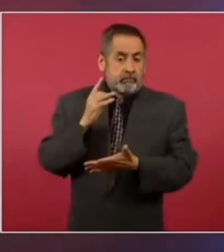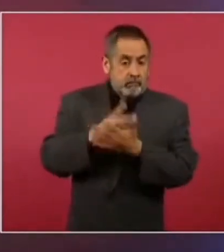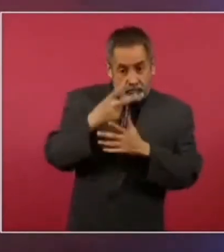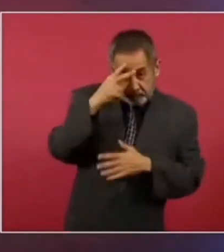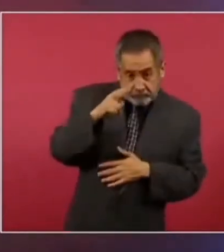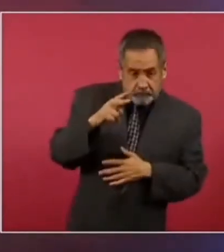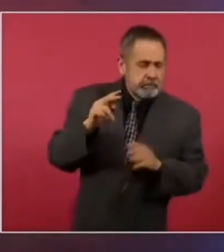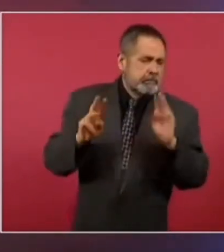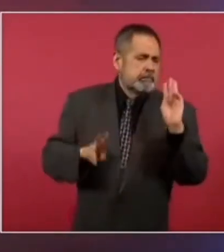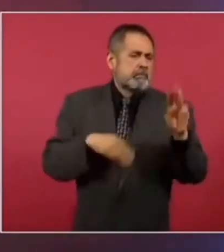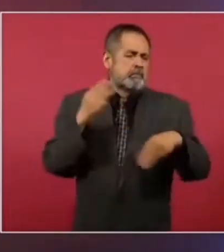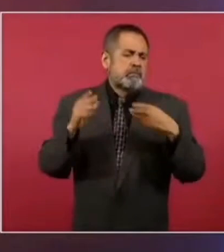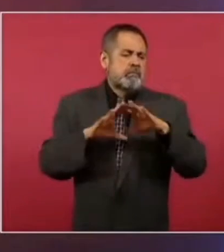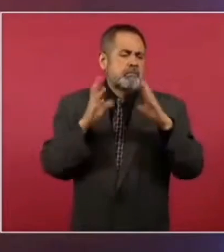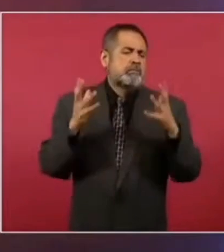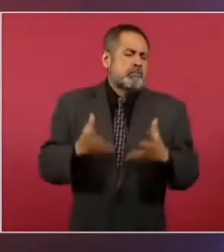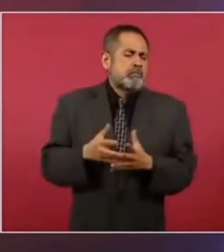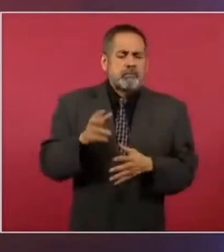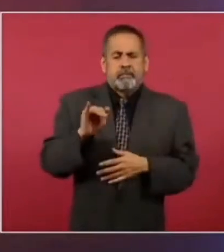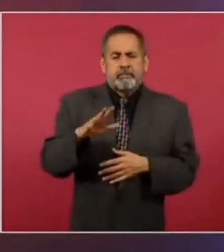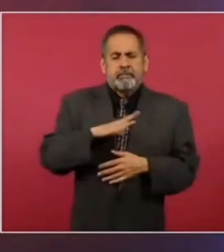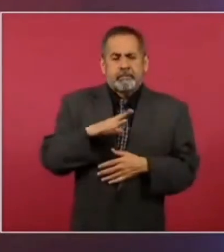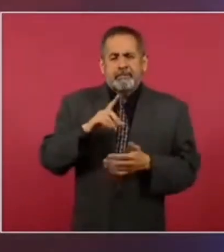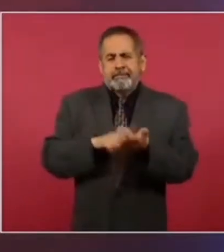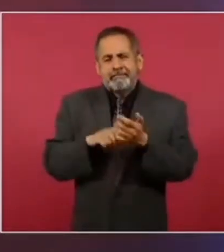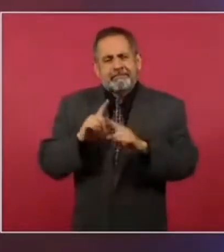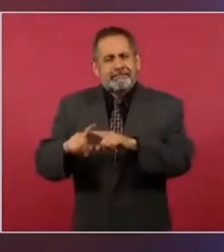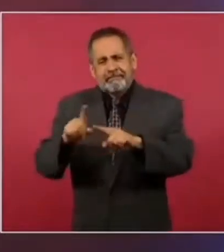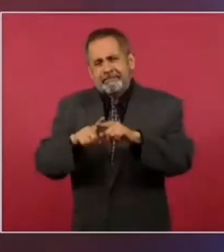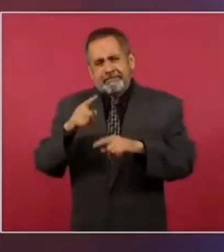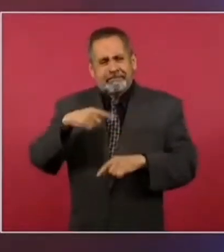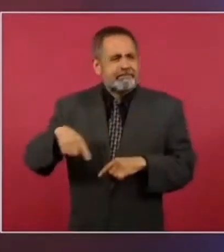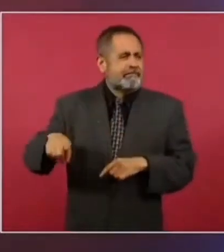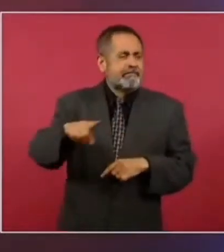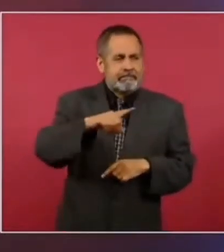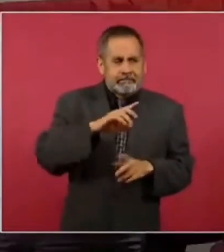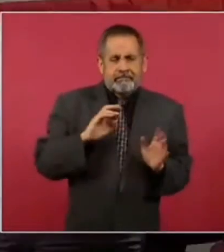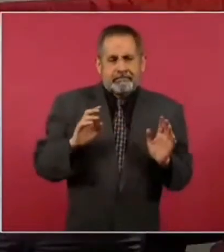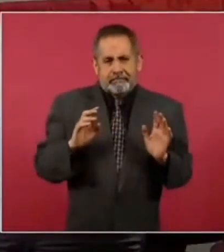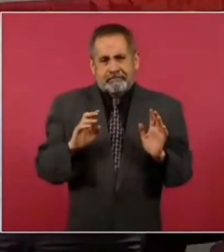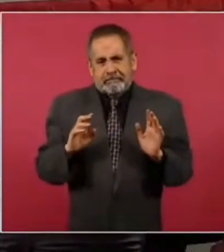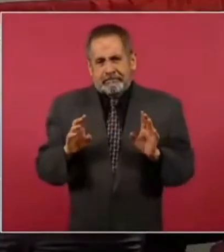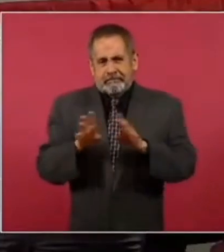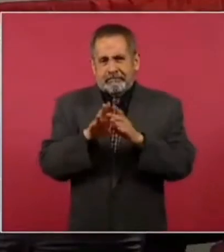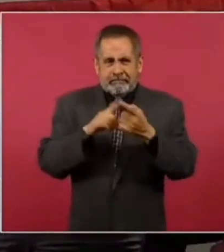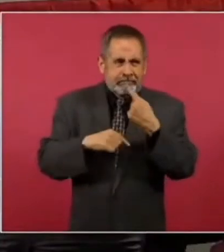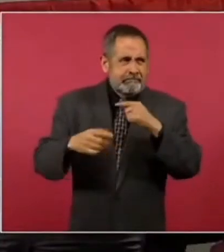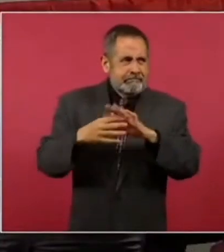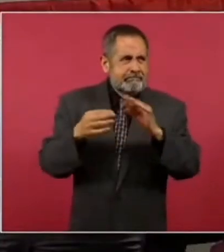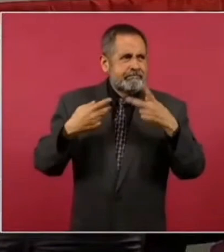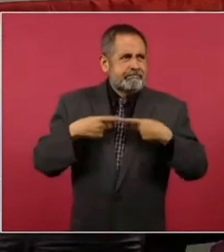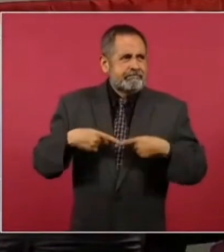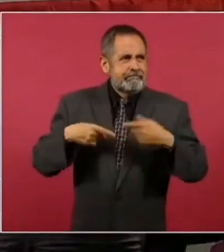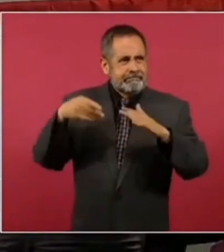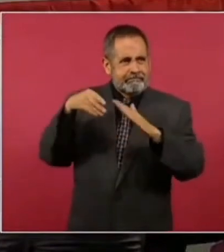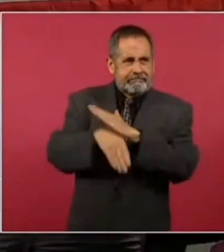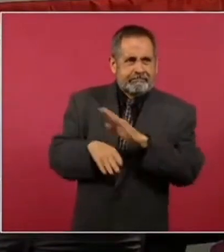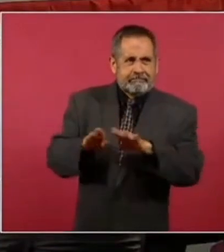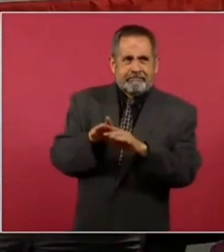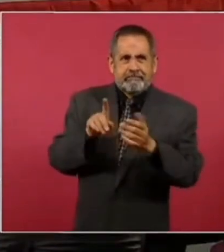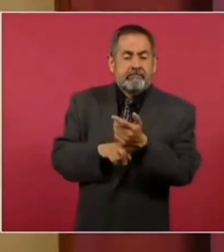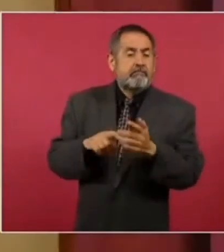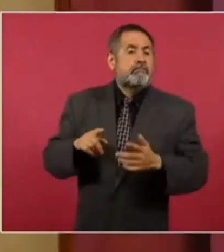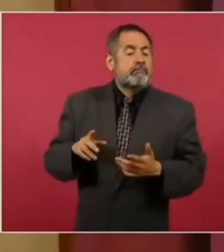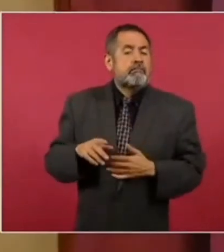mundo, y que a su vez es consecuencia de un modelo social y económico que ha depredado la vida humana y que ha excluido a